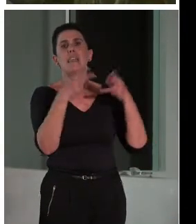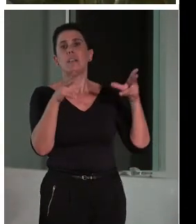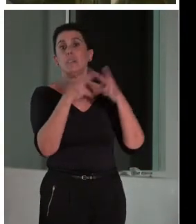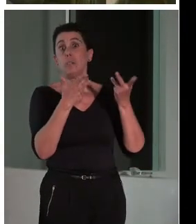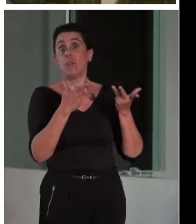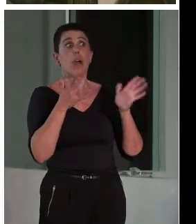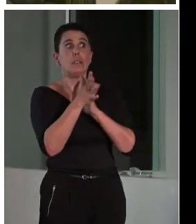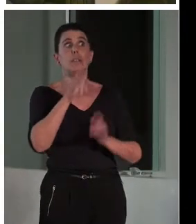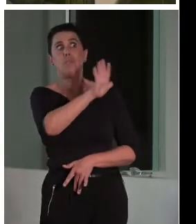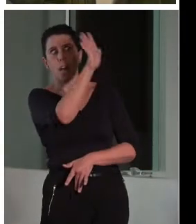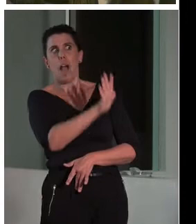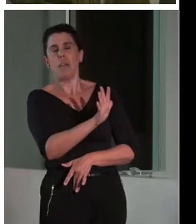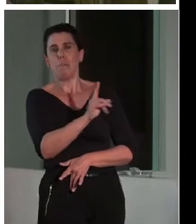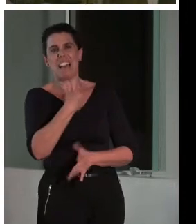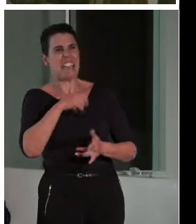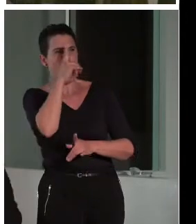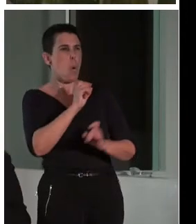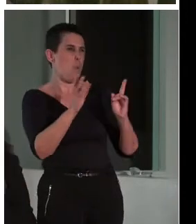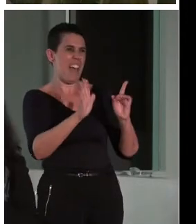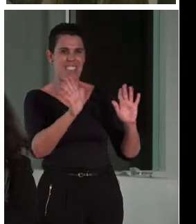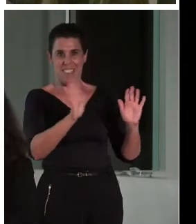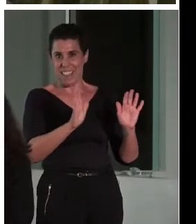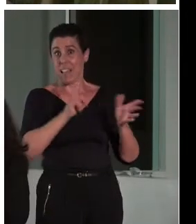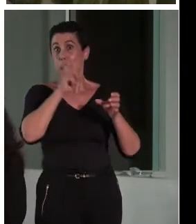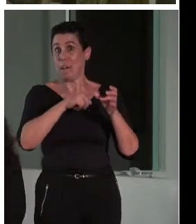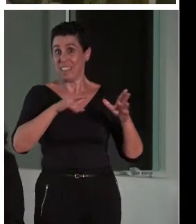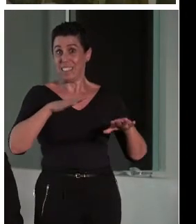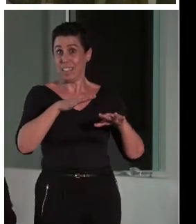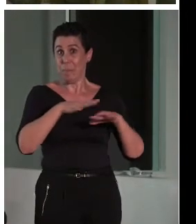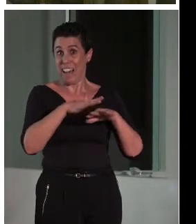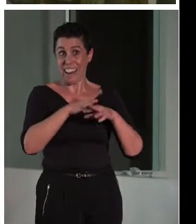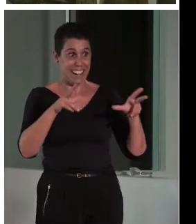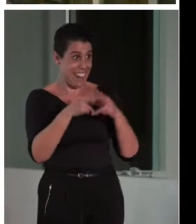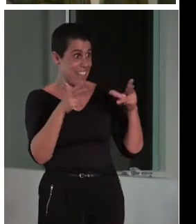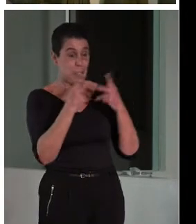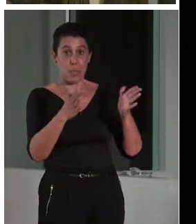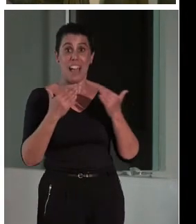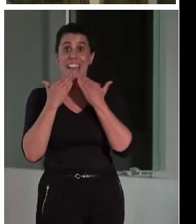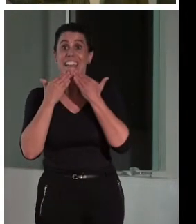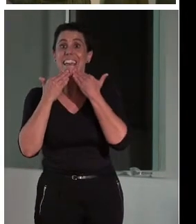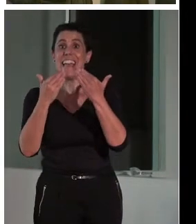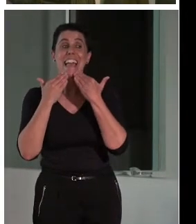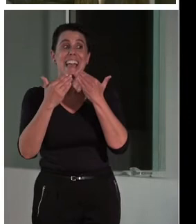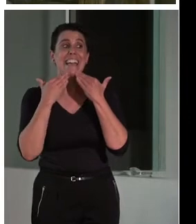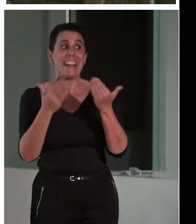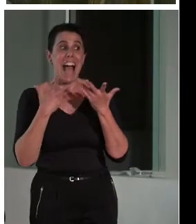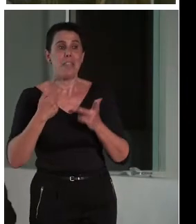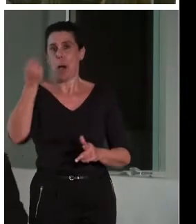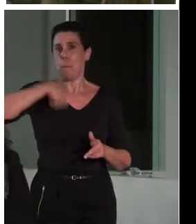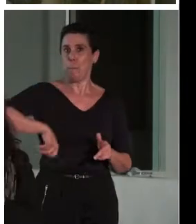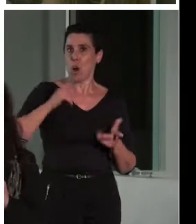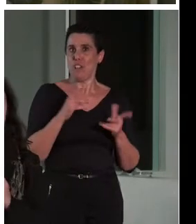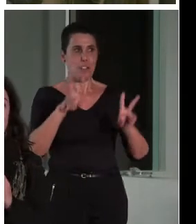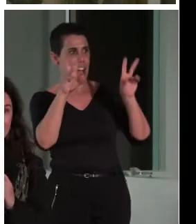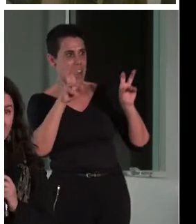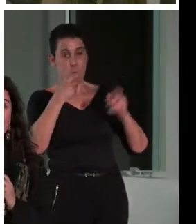de un año apenas de redes sociales ahí debo de agradecer mucho a nuestros profesionales emergentes a la gente más jovencita que también ha entrado hemos renovado